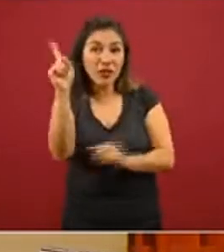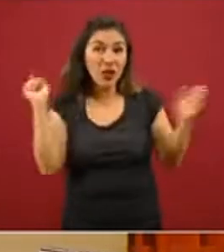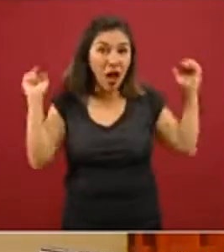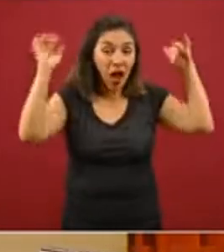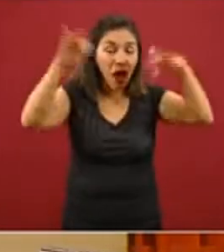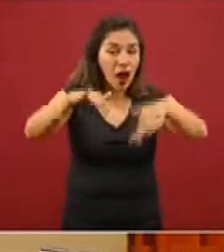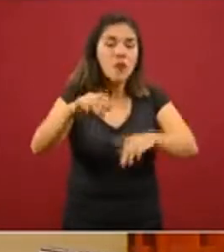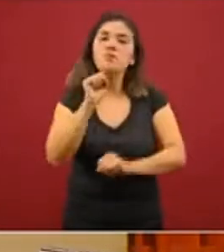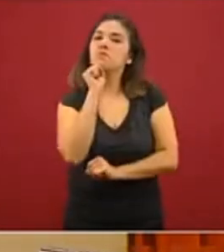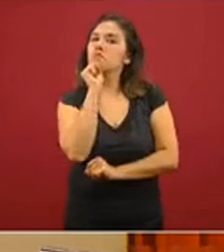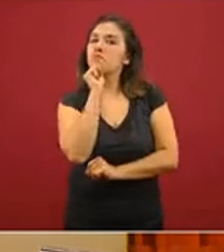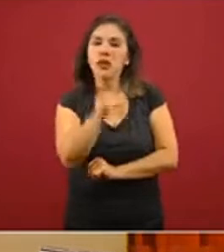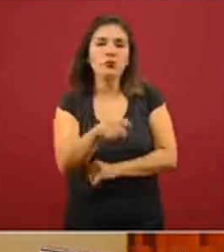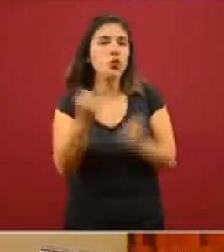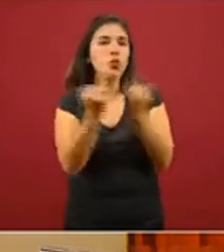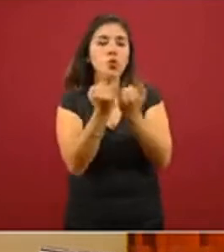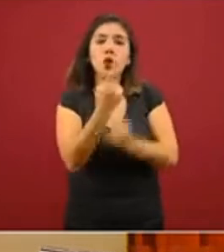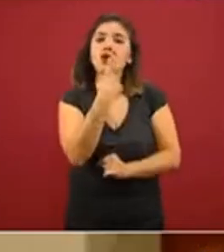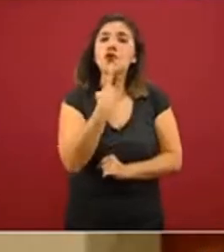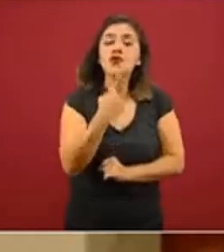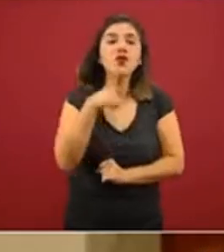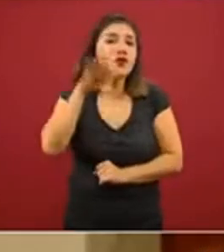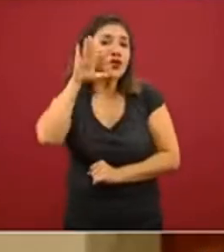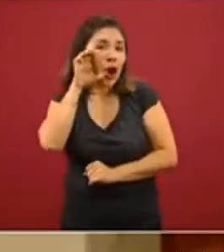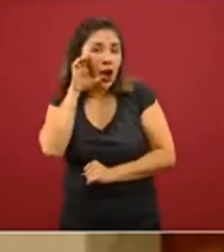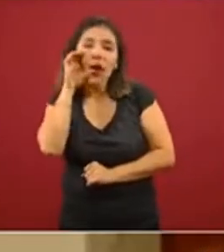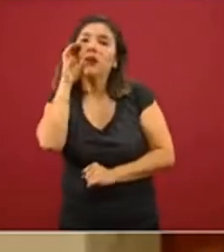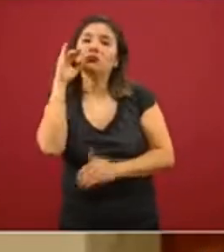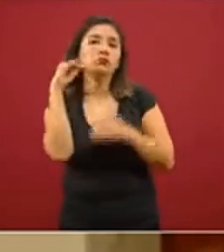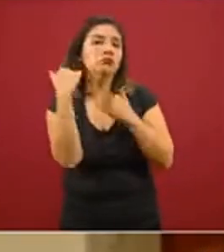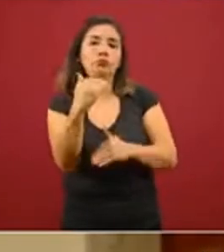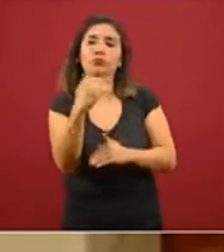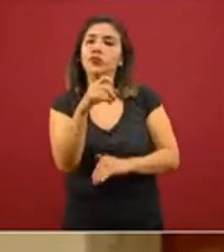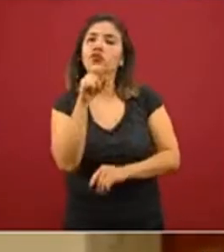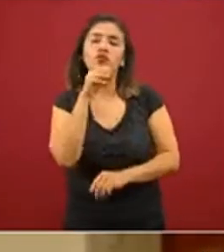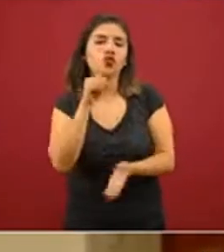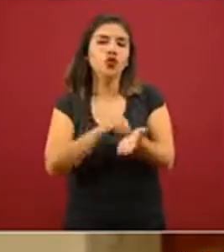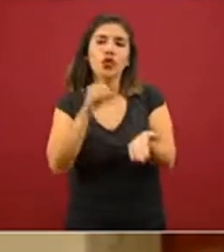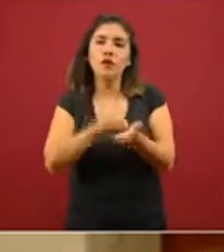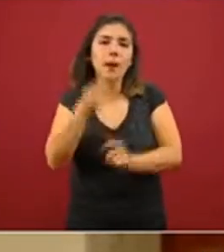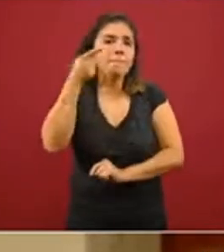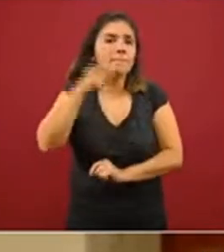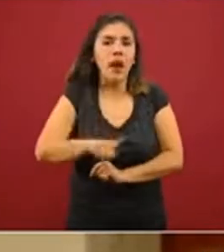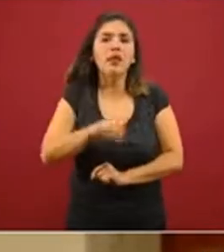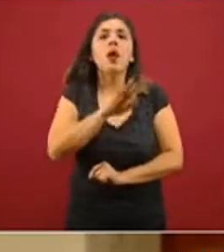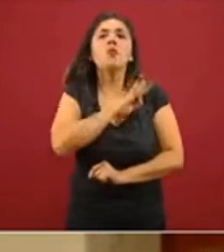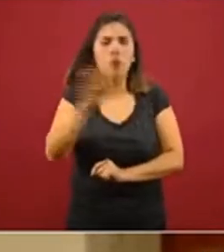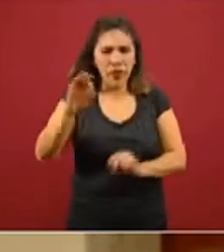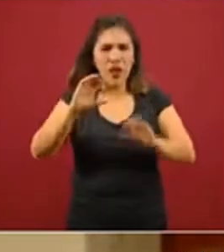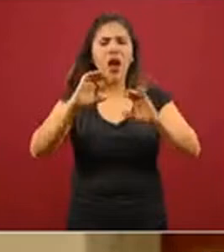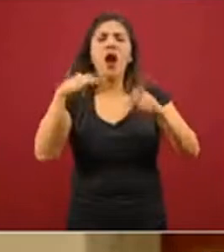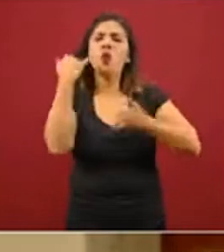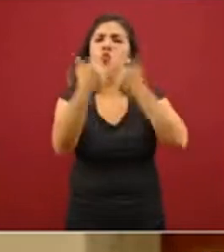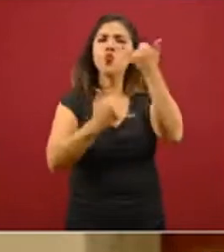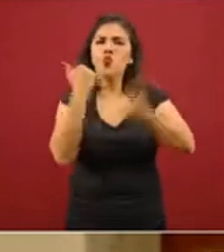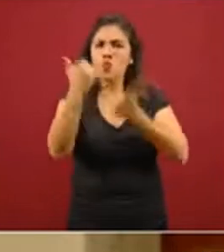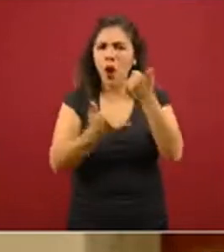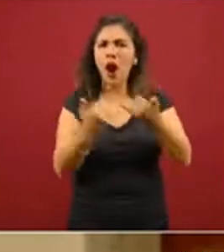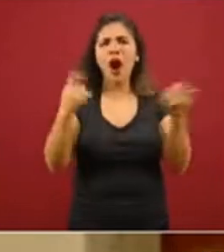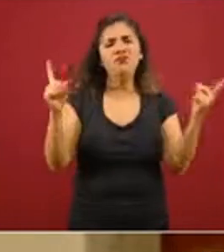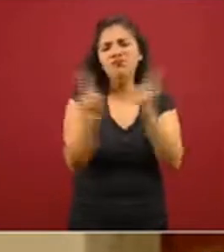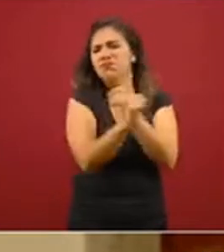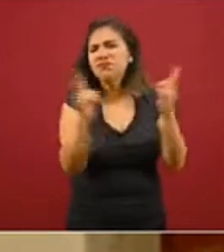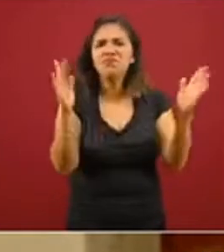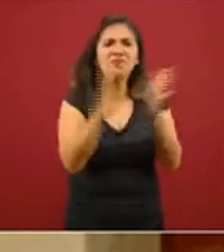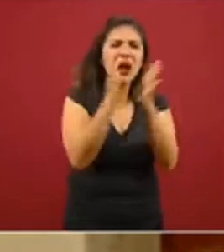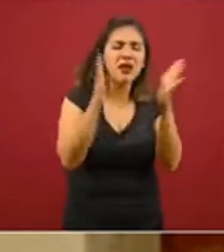son similares, tanto en rojo como en naranja se mantiene la misma indicación, es decir, pueden llevar a cabo juegos a puerta cerrada, pero